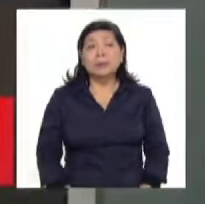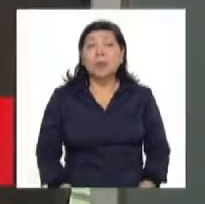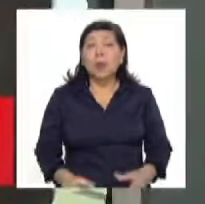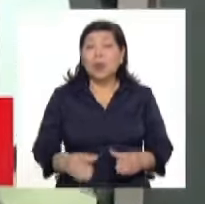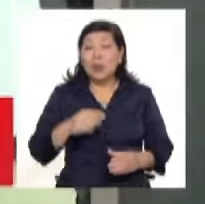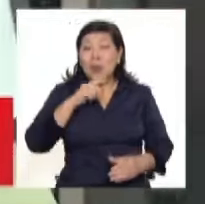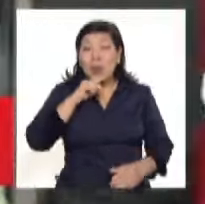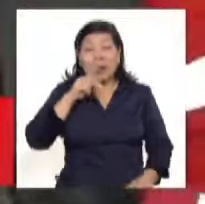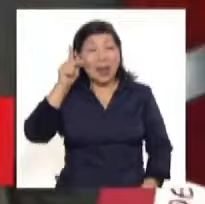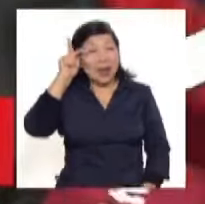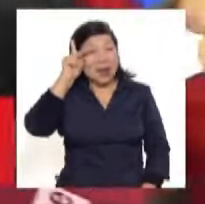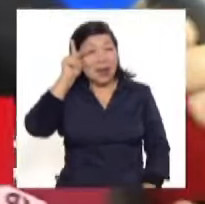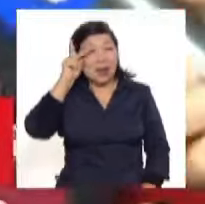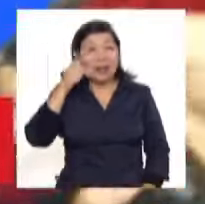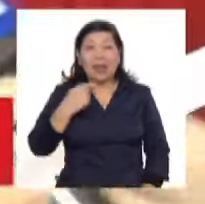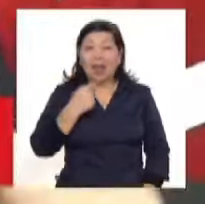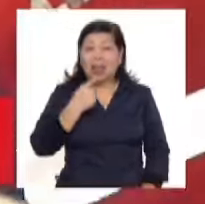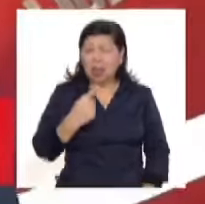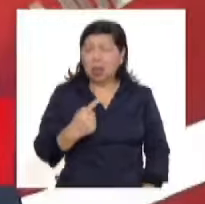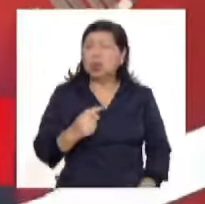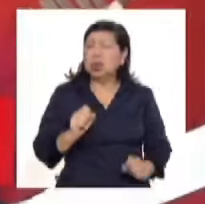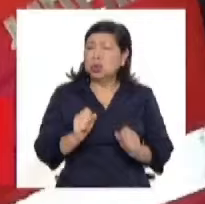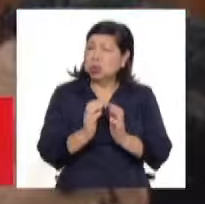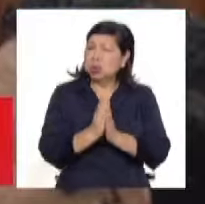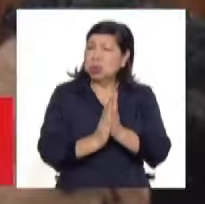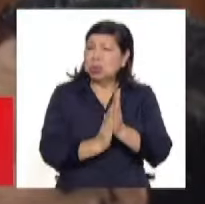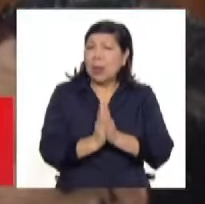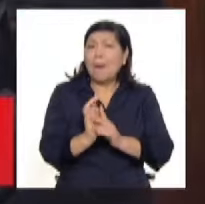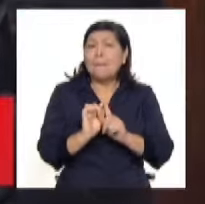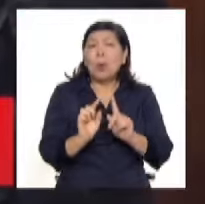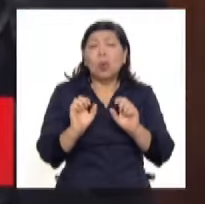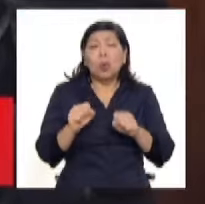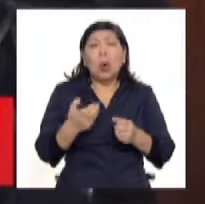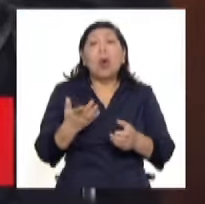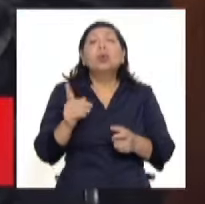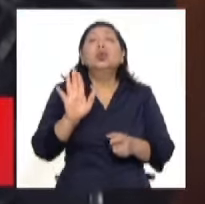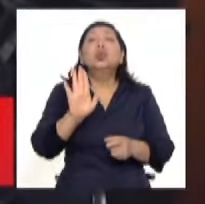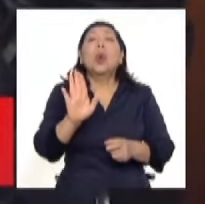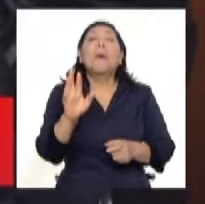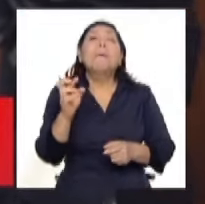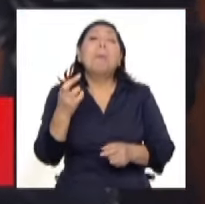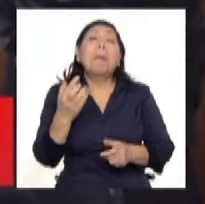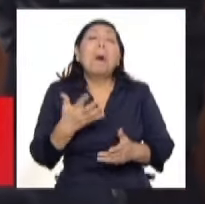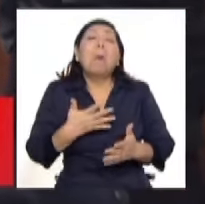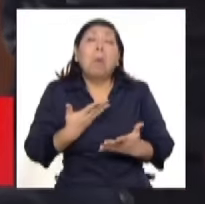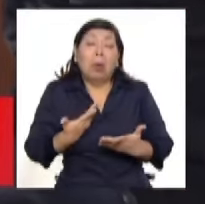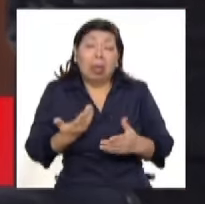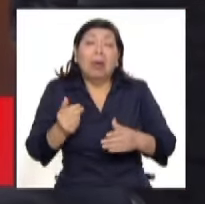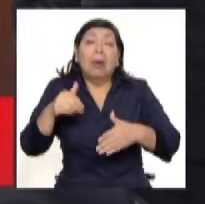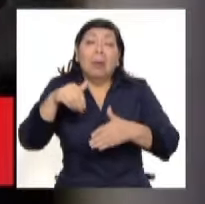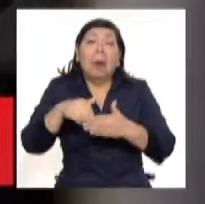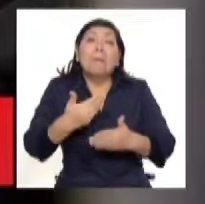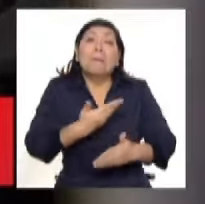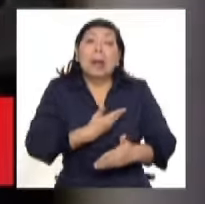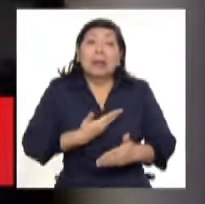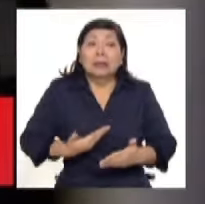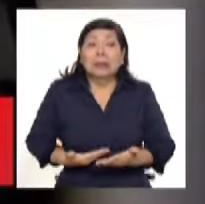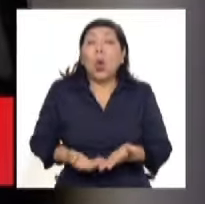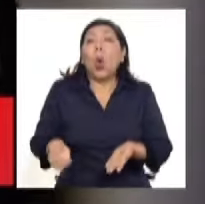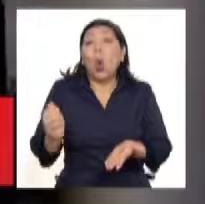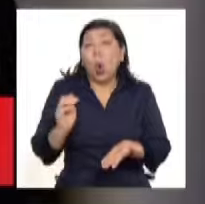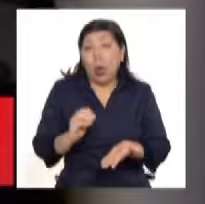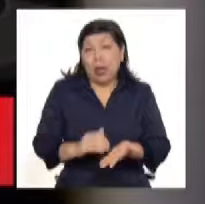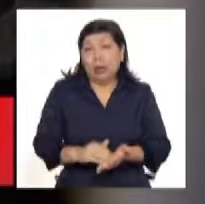Fuerza Popular, Keiko Fujimori, se mostró entusiasmada por una posible candidatura presidencial de su padre, Alberto Fujimori, en